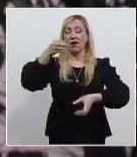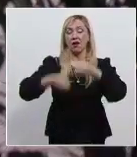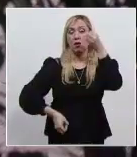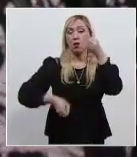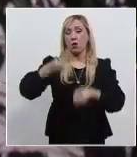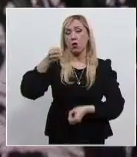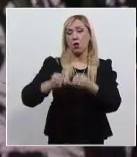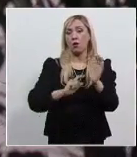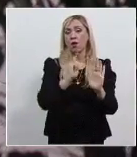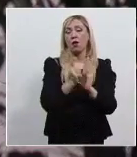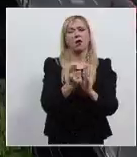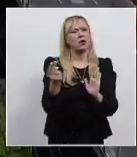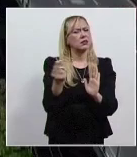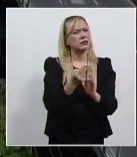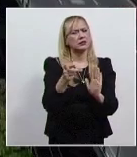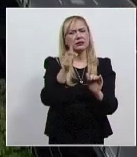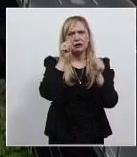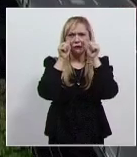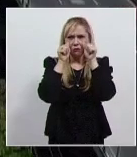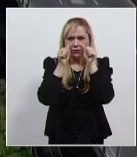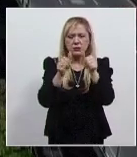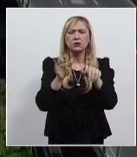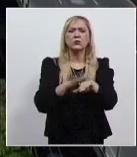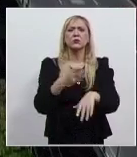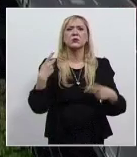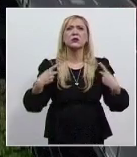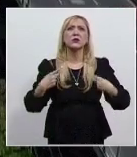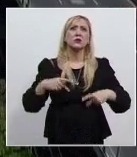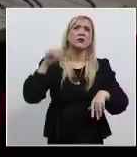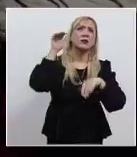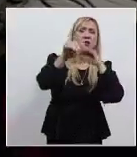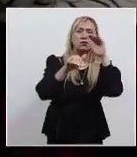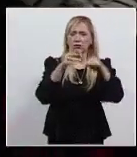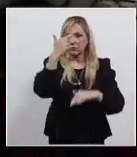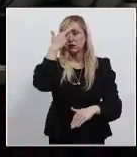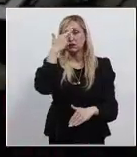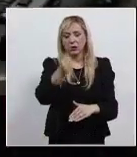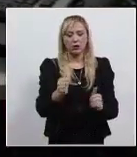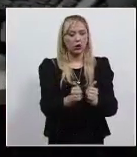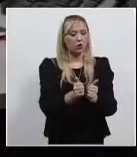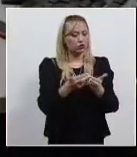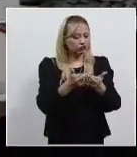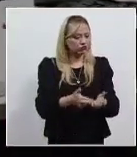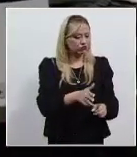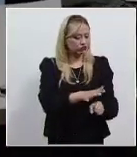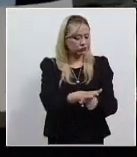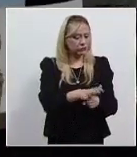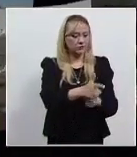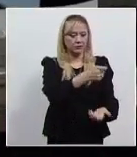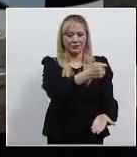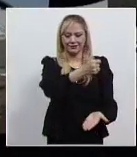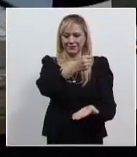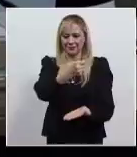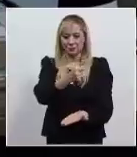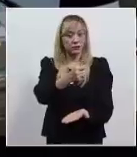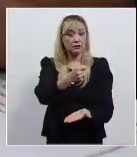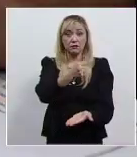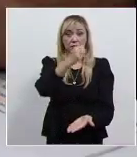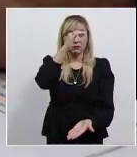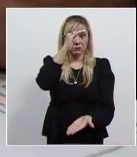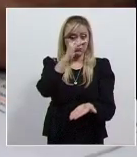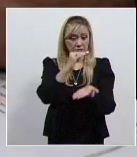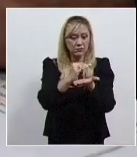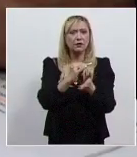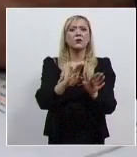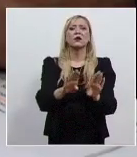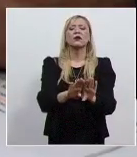de justicia y para ello es necesario contar con recursos suficientes, pues de lo contrario se obstaculizará la consolidación del